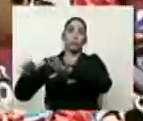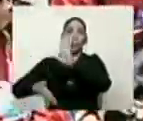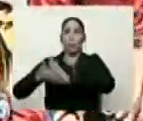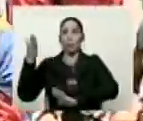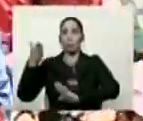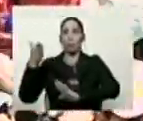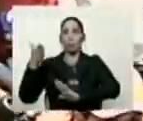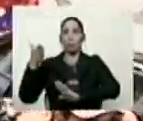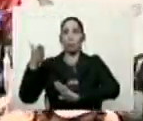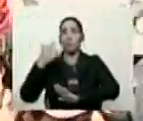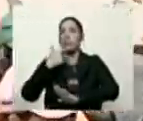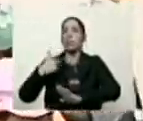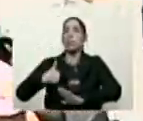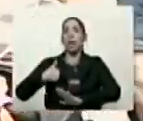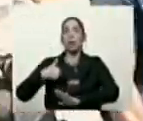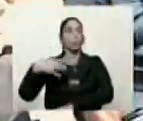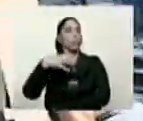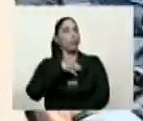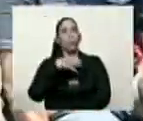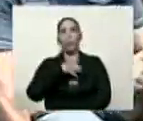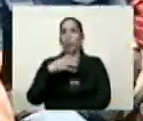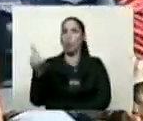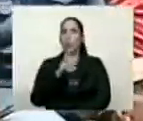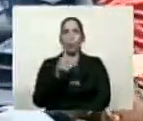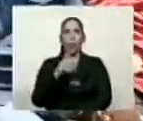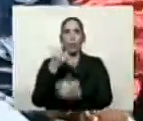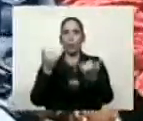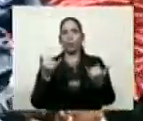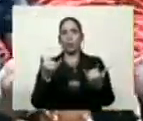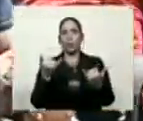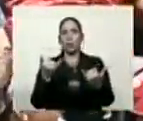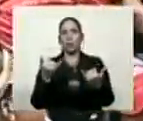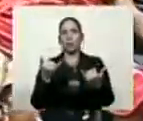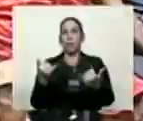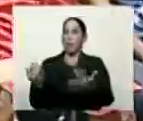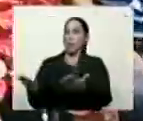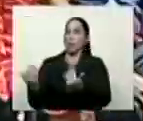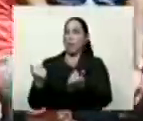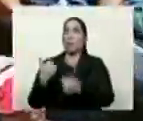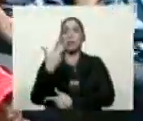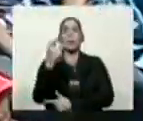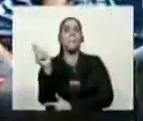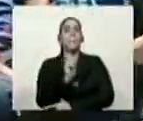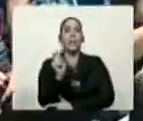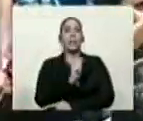Y diga, no puedo ahorita. Deme 3 meses de descanso.